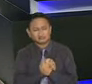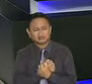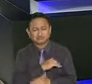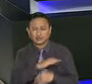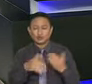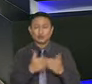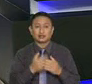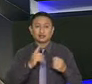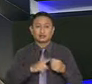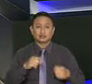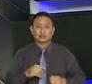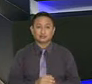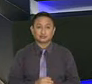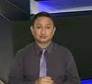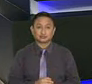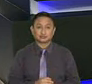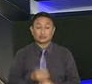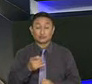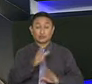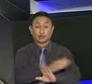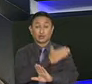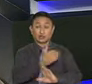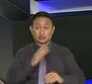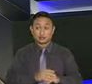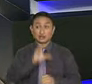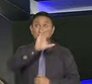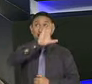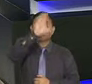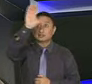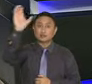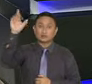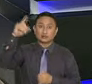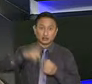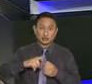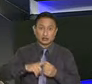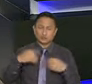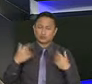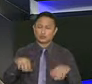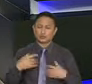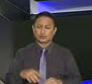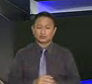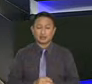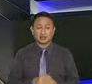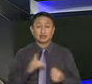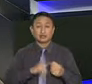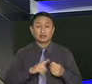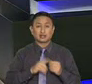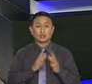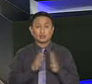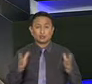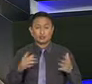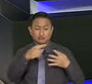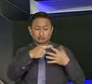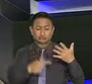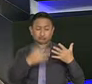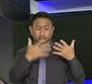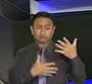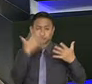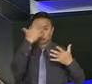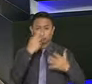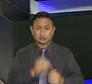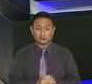Por eso hay una canción que dice No hay cielo como el de Quito claro quito tiene muchas muchas cosas maravillosas